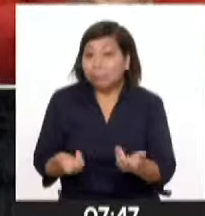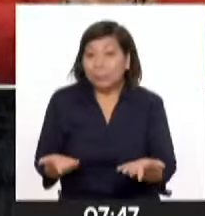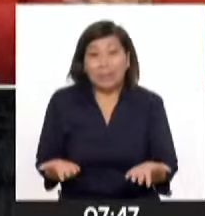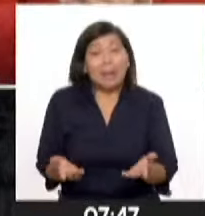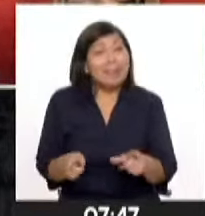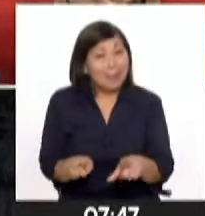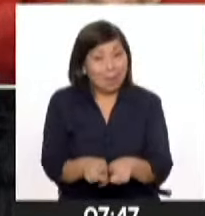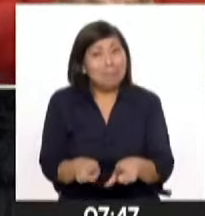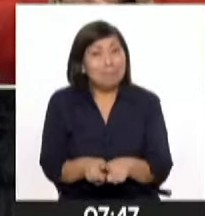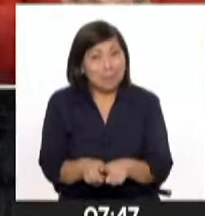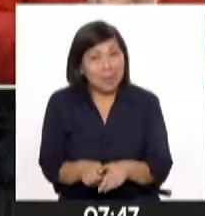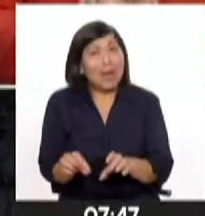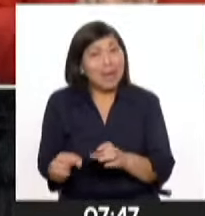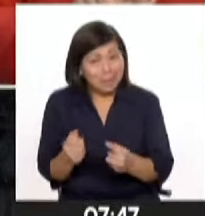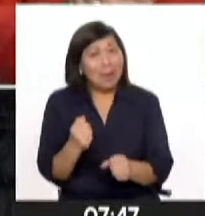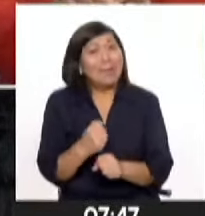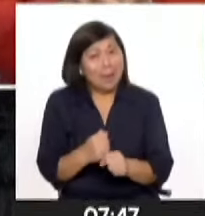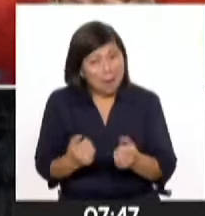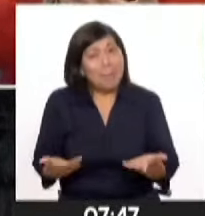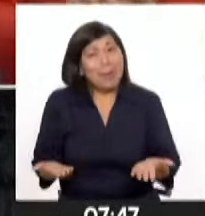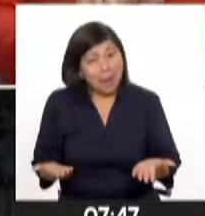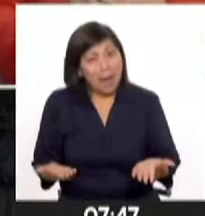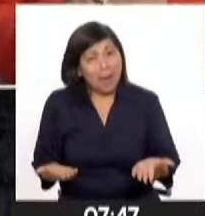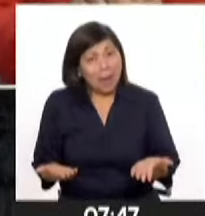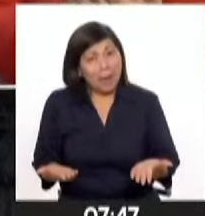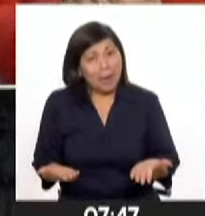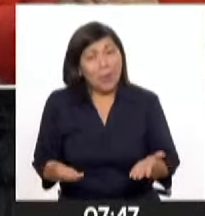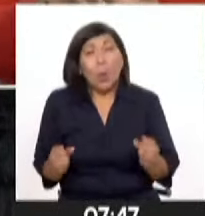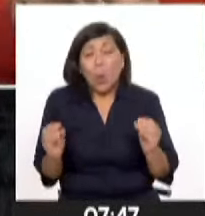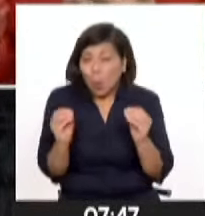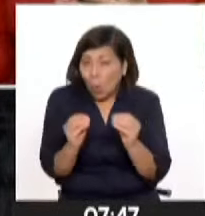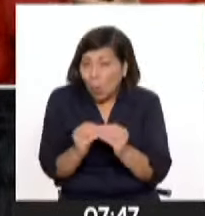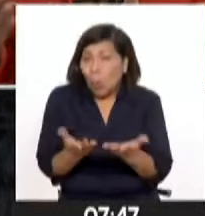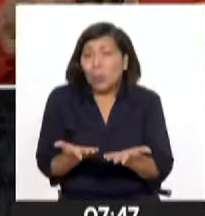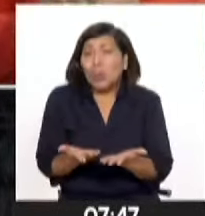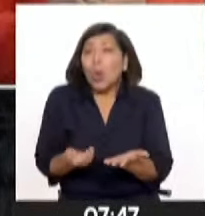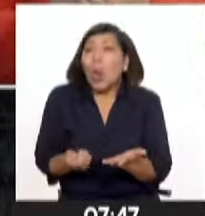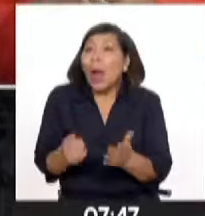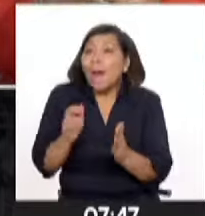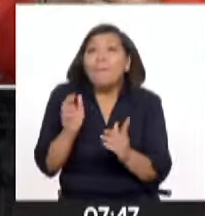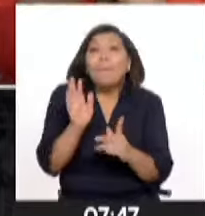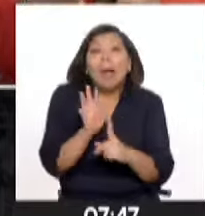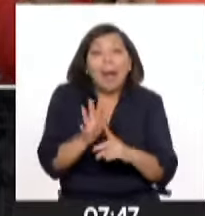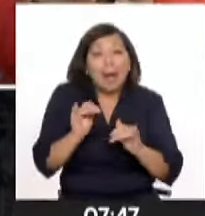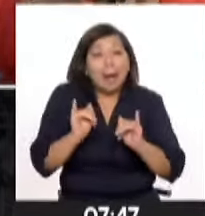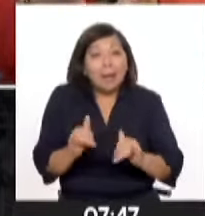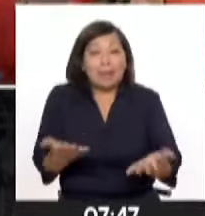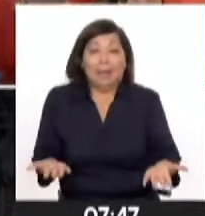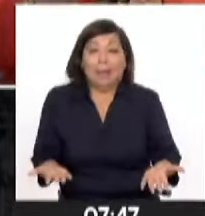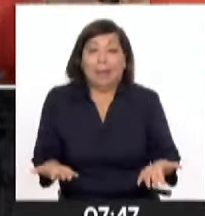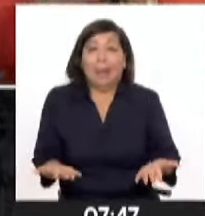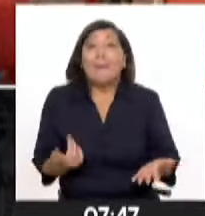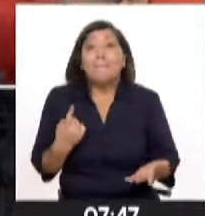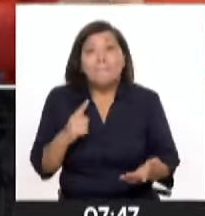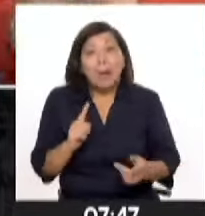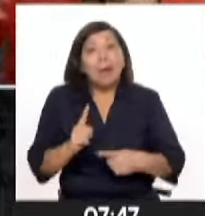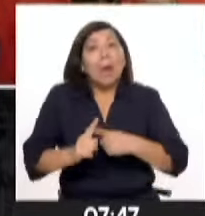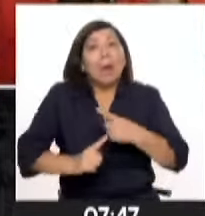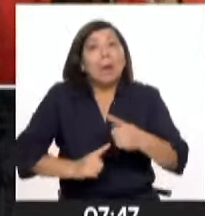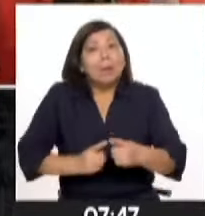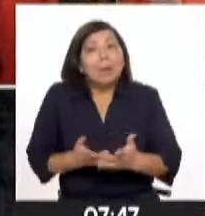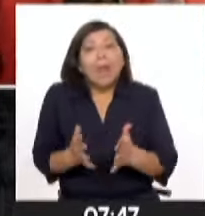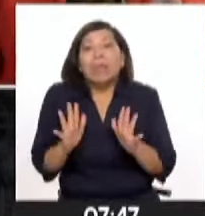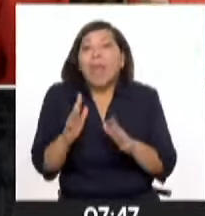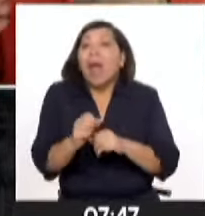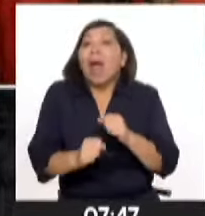climatológico, también se tienen que realizar trabajos y vamos a realizarlas justamente con esas maquinarias, las cuales esperemos que van a servir también para un espacio